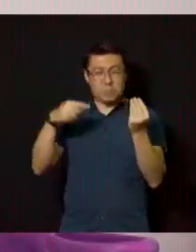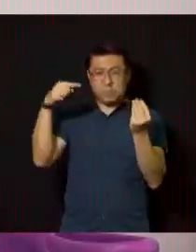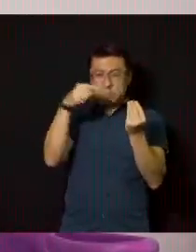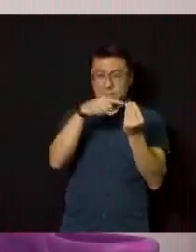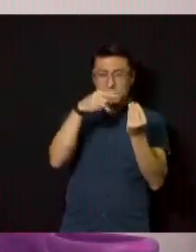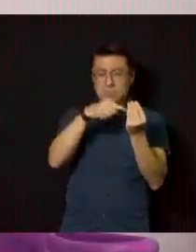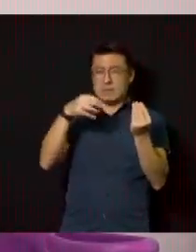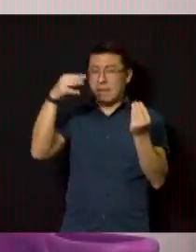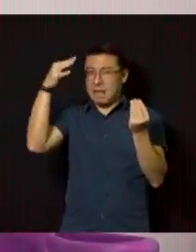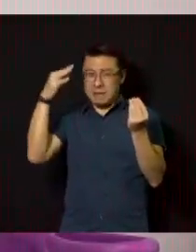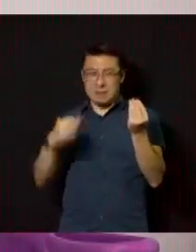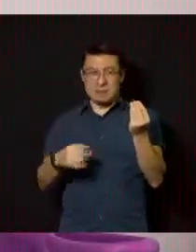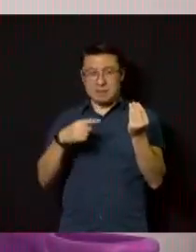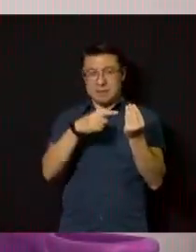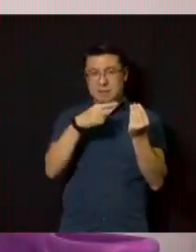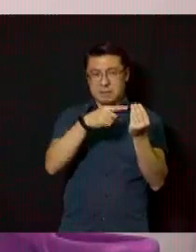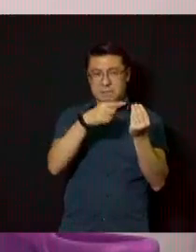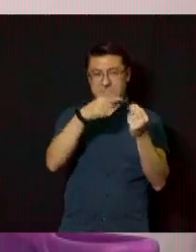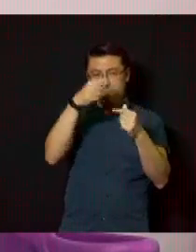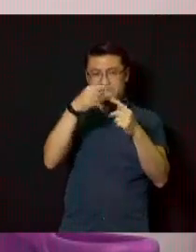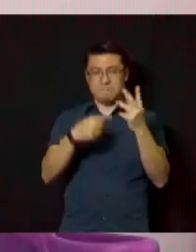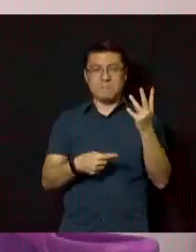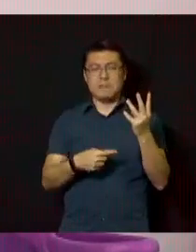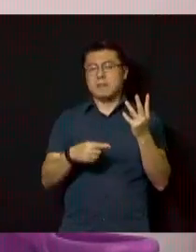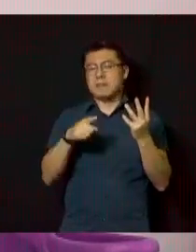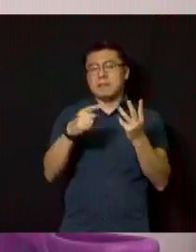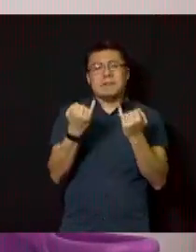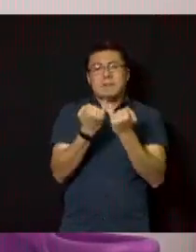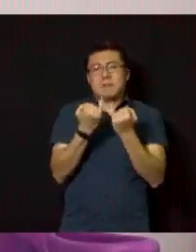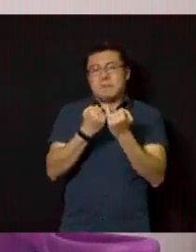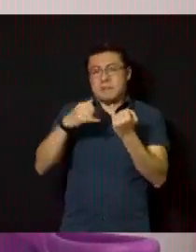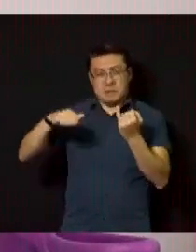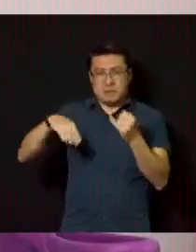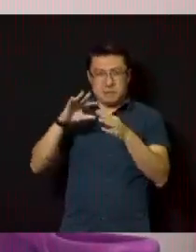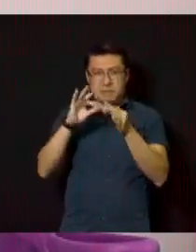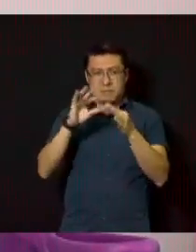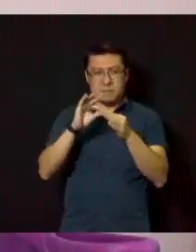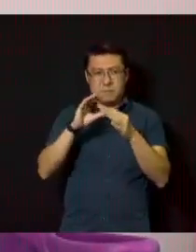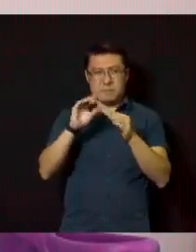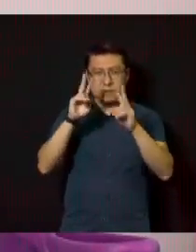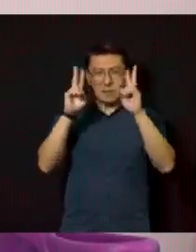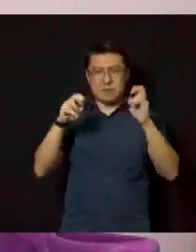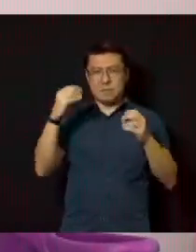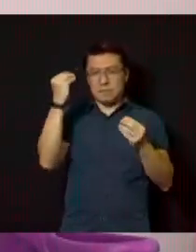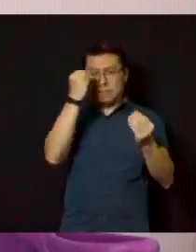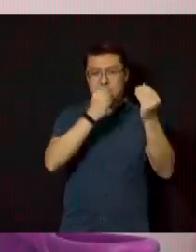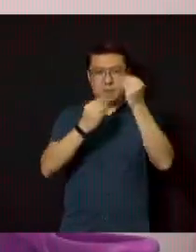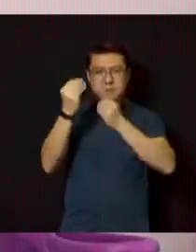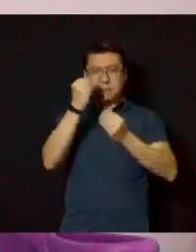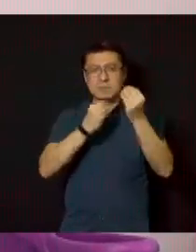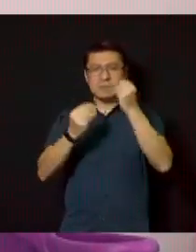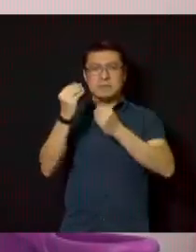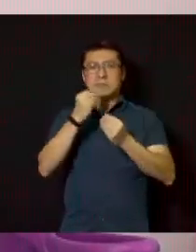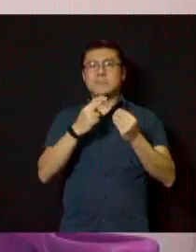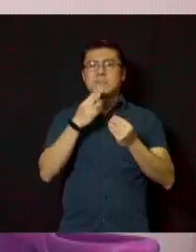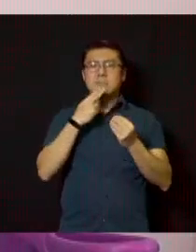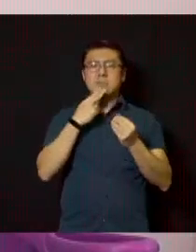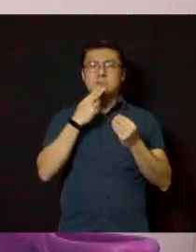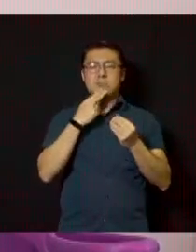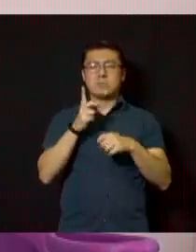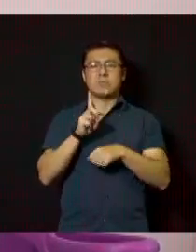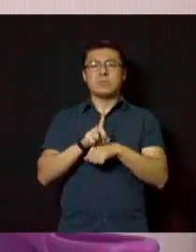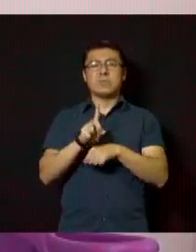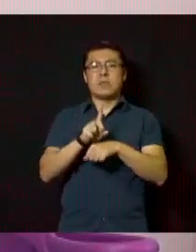de altísima calidad. Entonces, además, lo que les mencionaba ahorita, la cosmética, ¿sí? Los productos de uso personal siempre nos